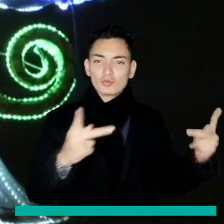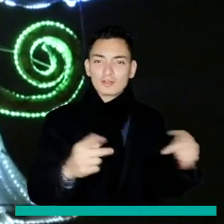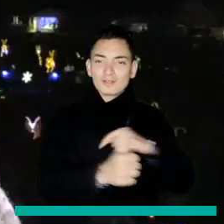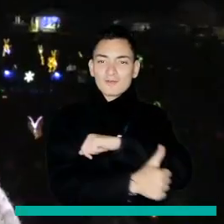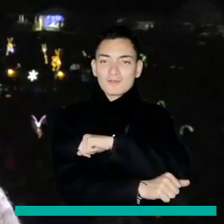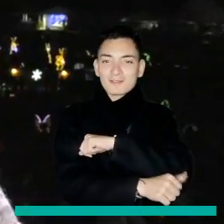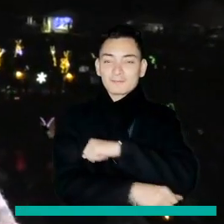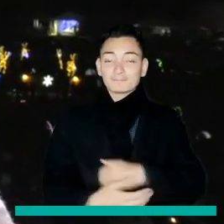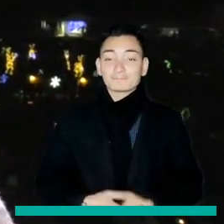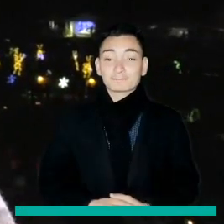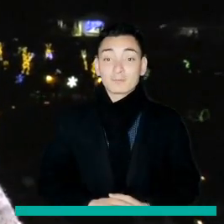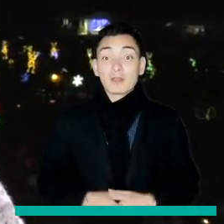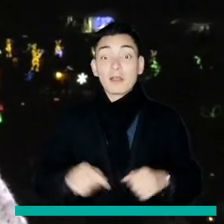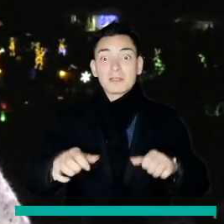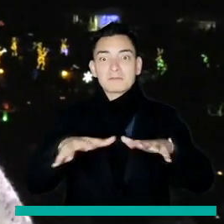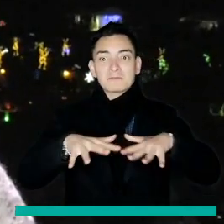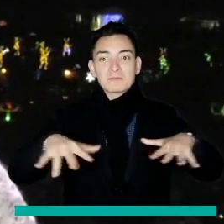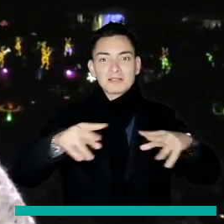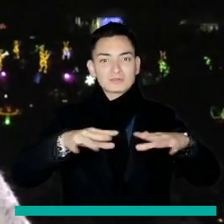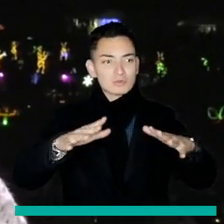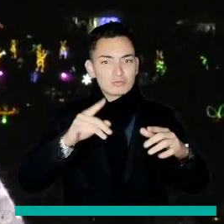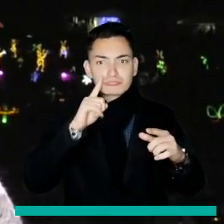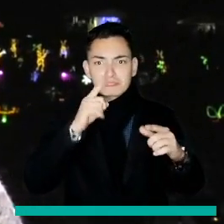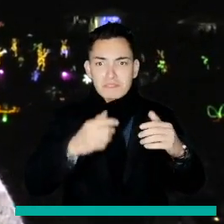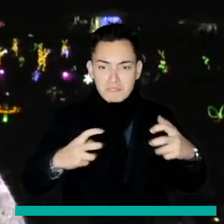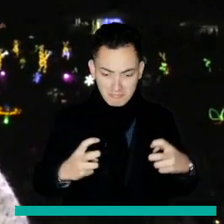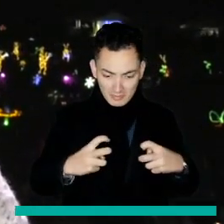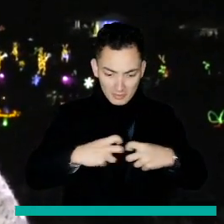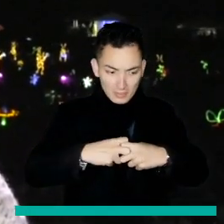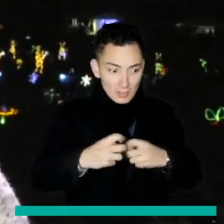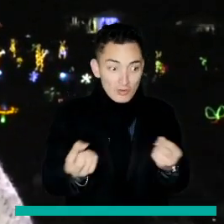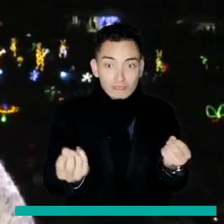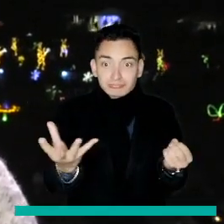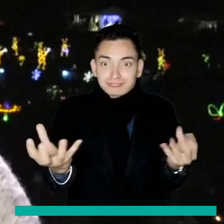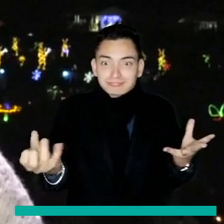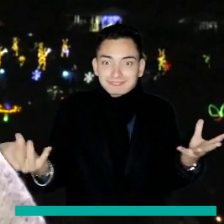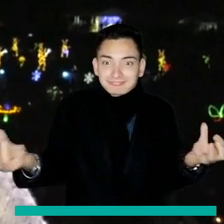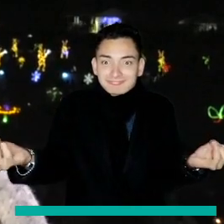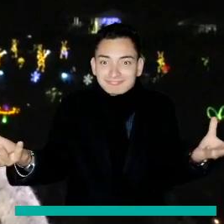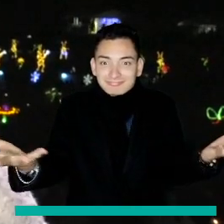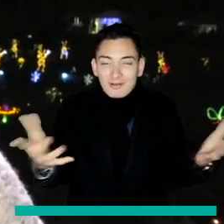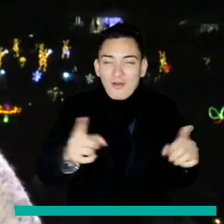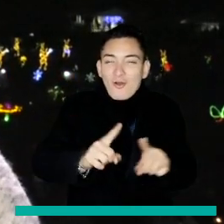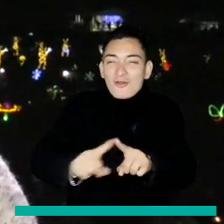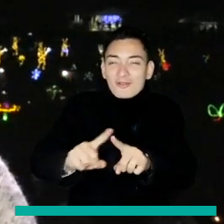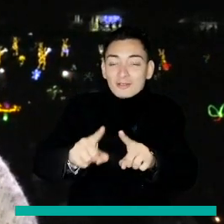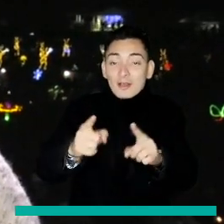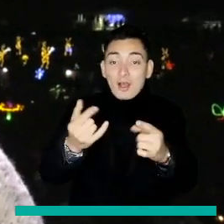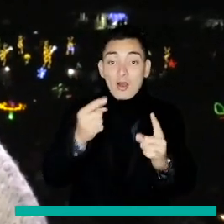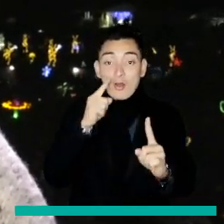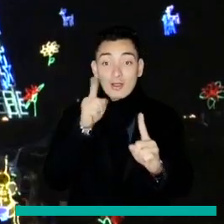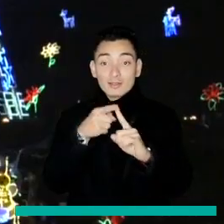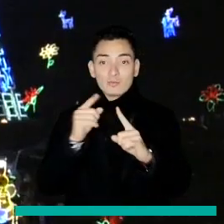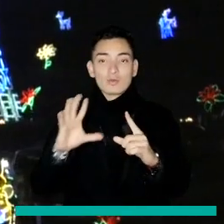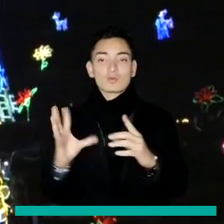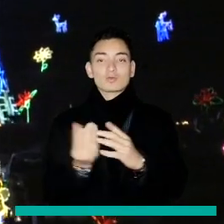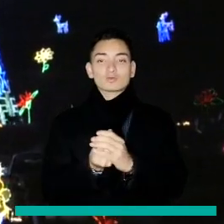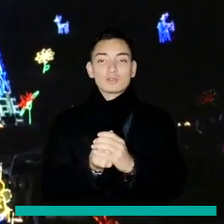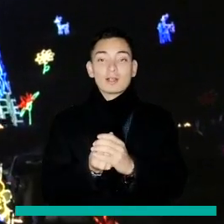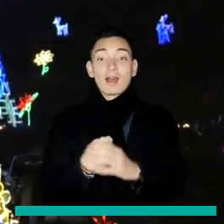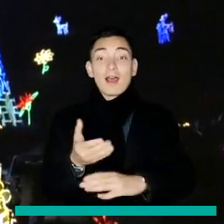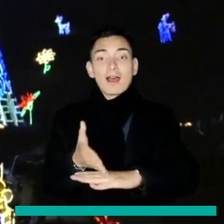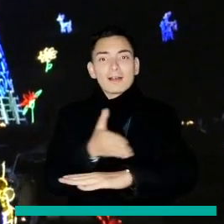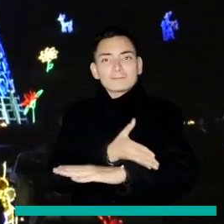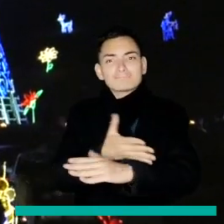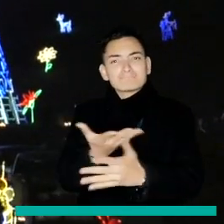puente de Boyacá. Acabamos de iniciar el proceso de prendida de luces espectacular. Este año es un motivo incluyente donde buscamos,